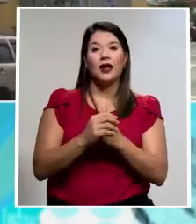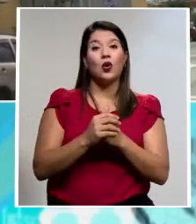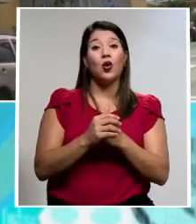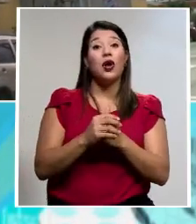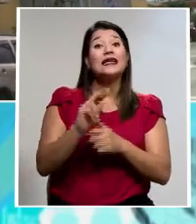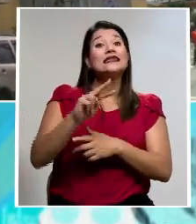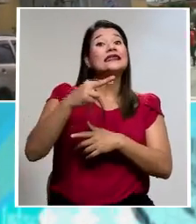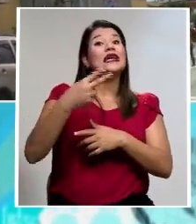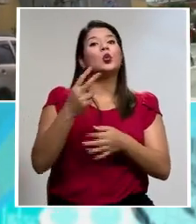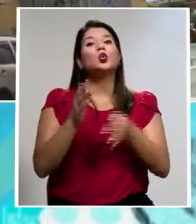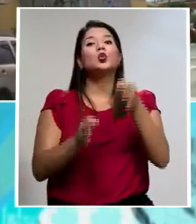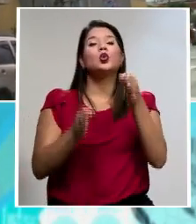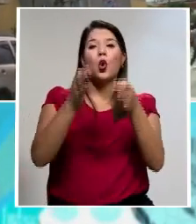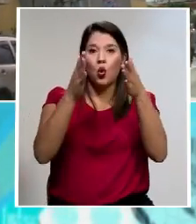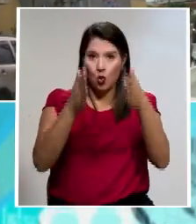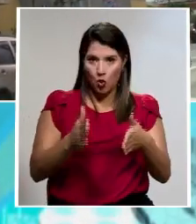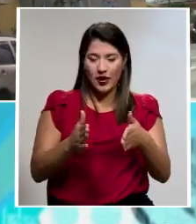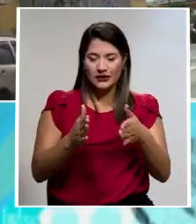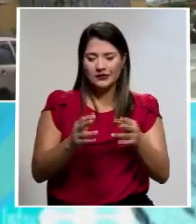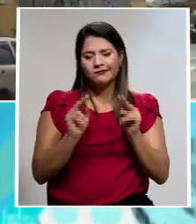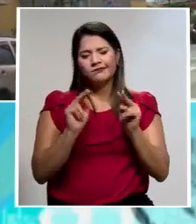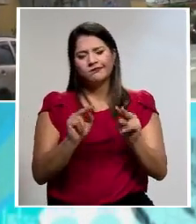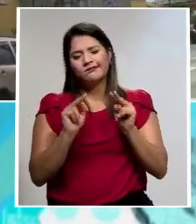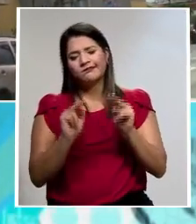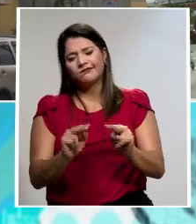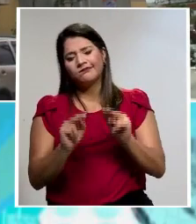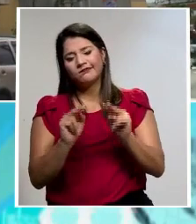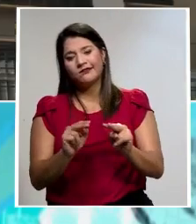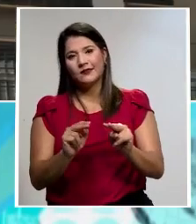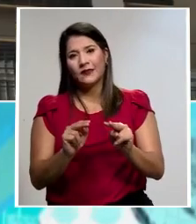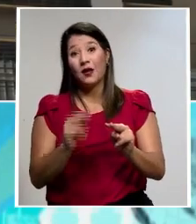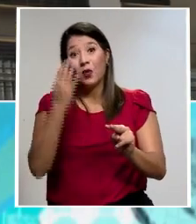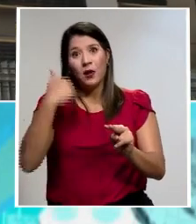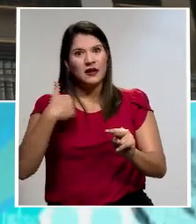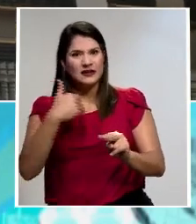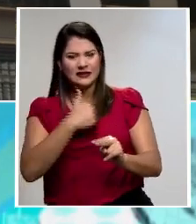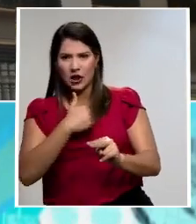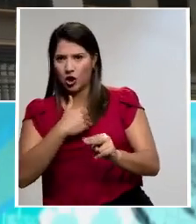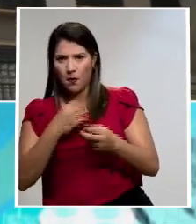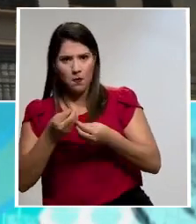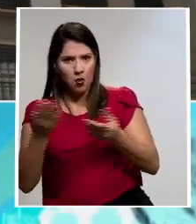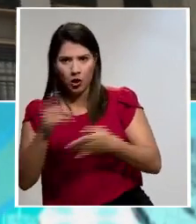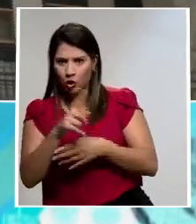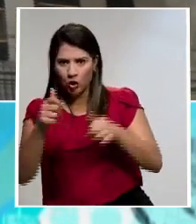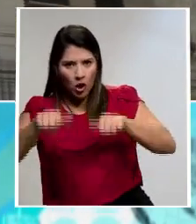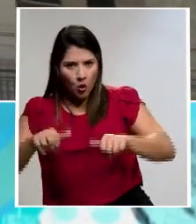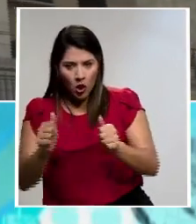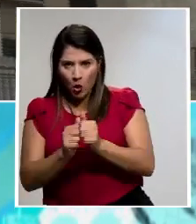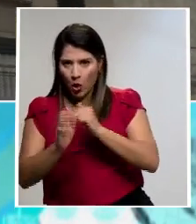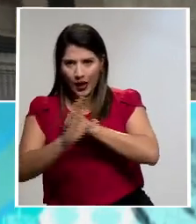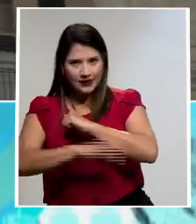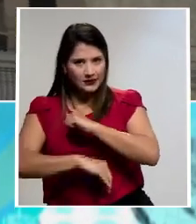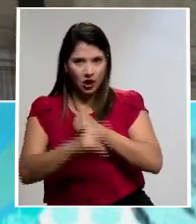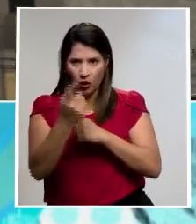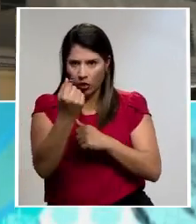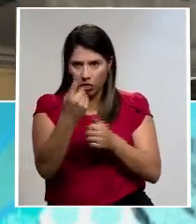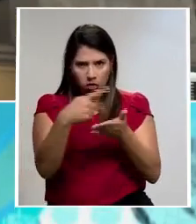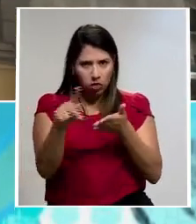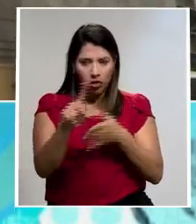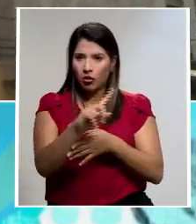por el Ministerio Público, estima que no es suficiente esa garantía real, que subsisten los riesgos de evasión